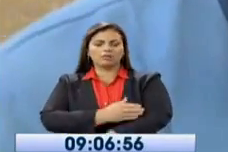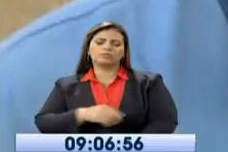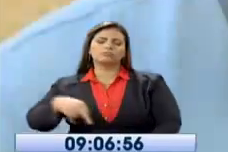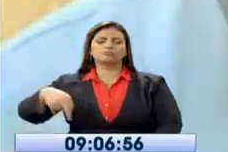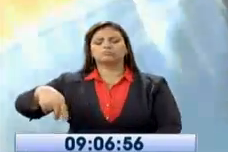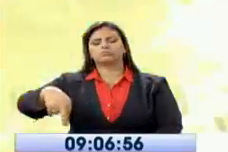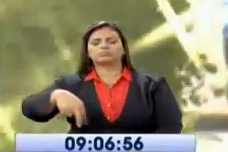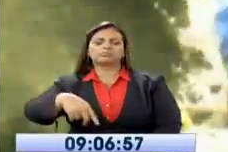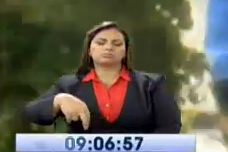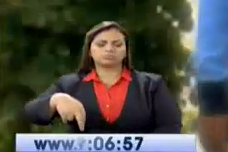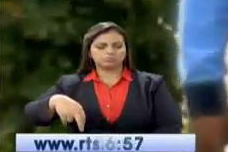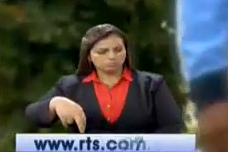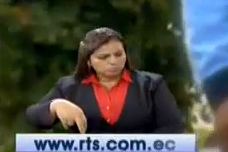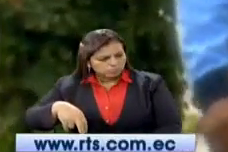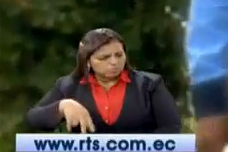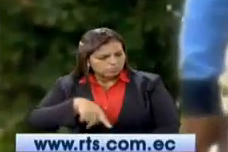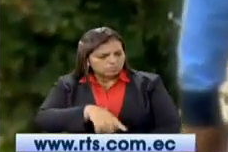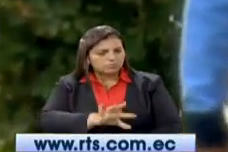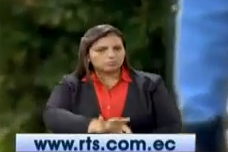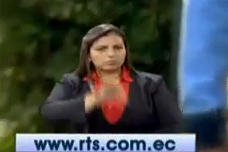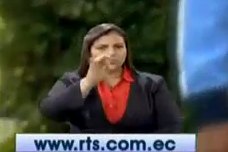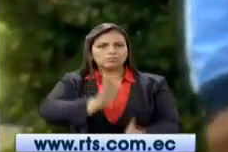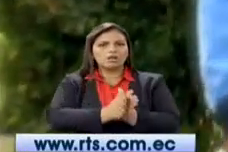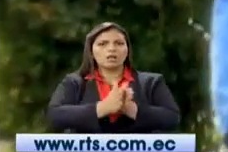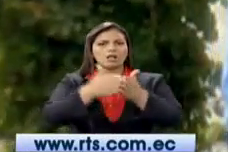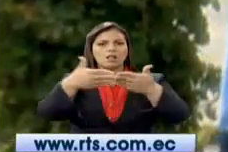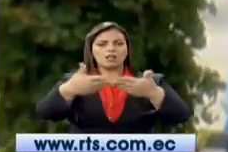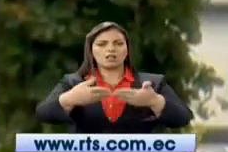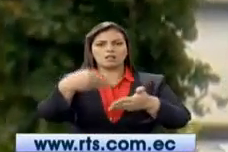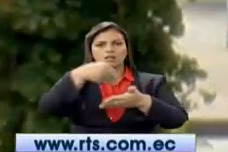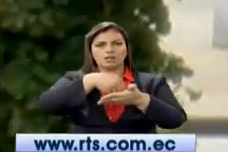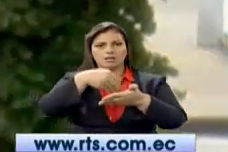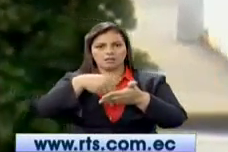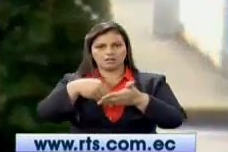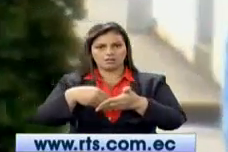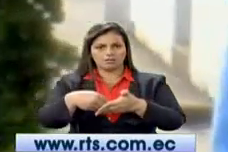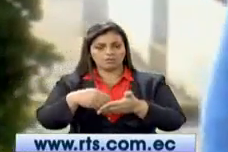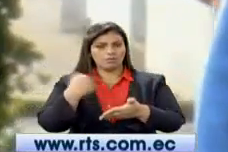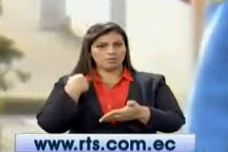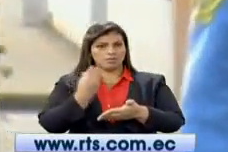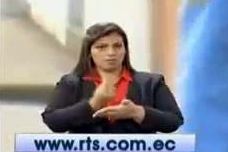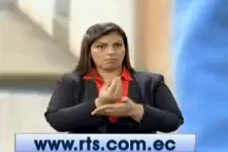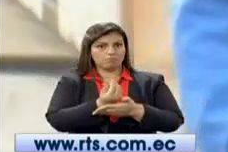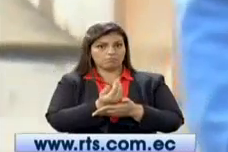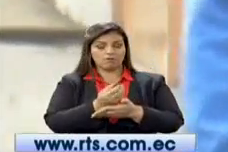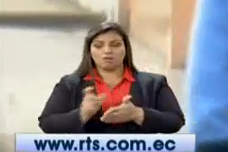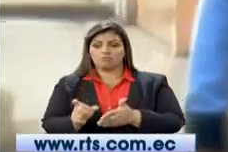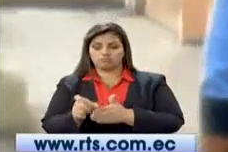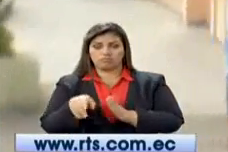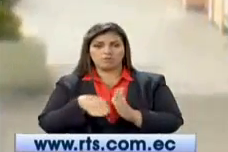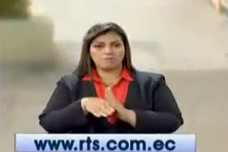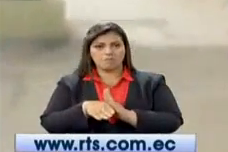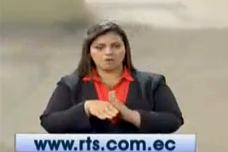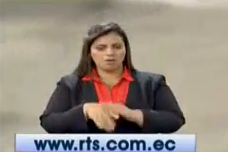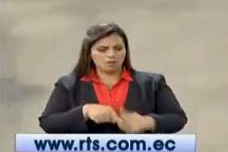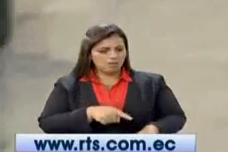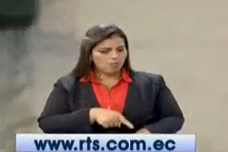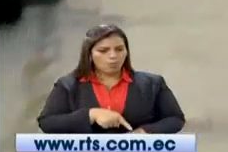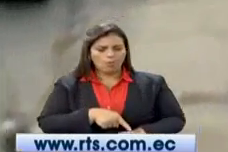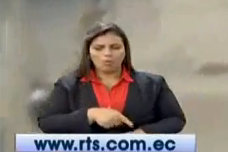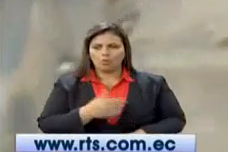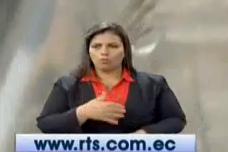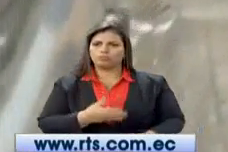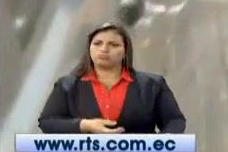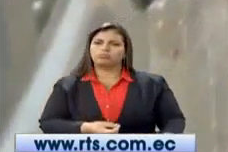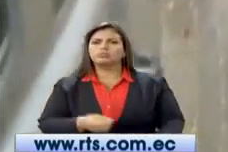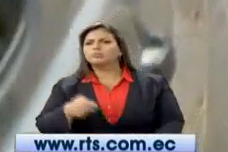y cual lo había encontrado. Lleno de alegría, encontramos a David García, un joven guardia de seguridad que ha captado la atención por un acto de